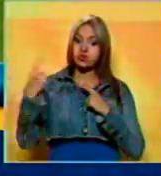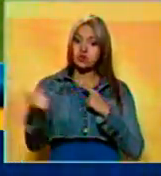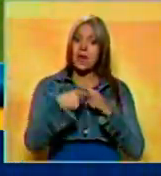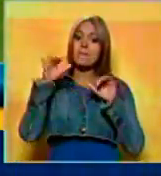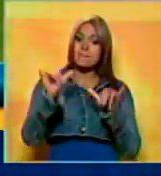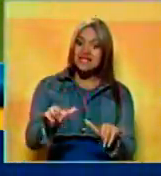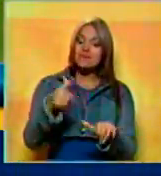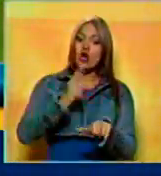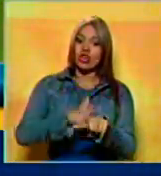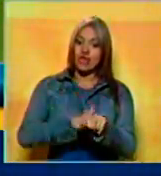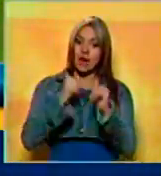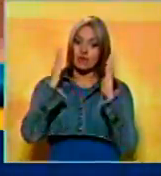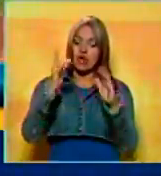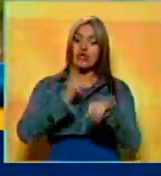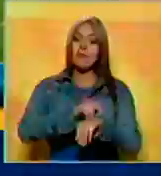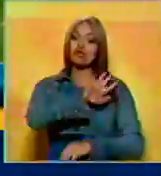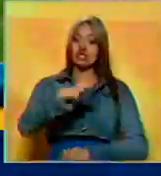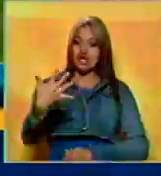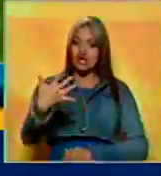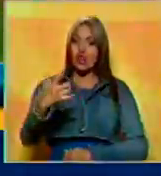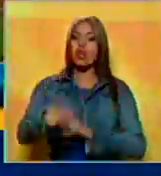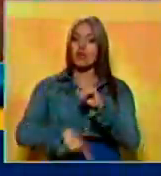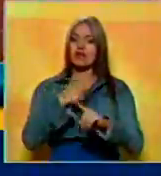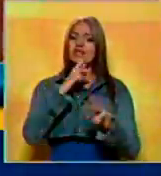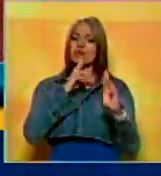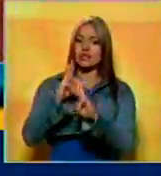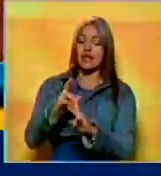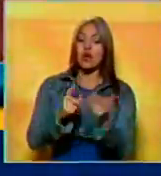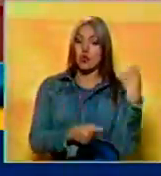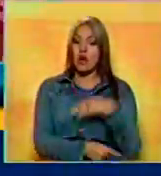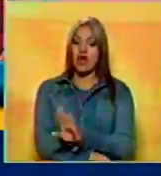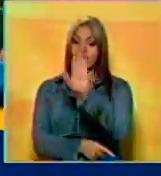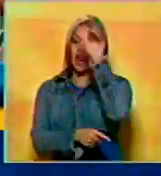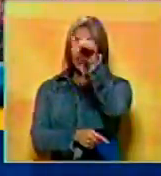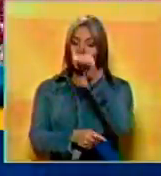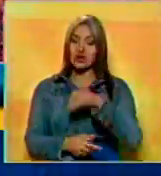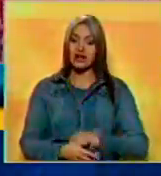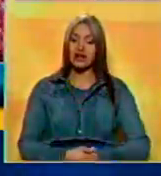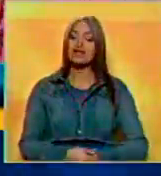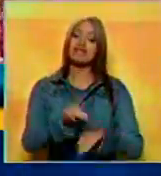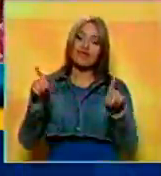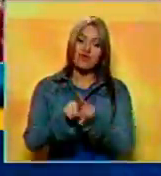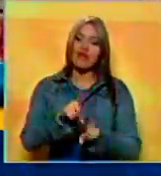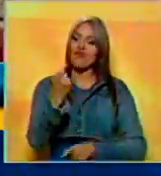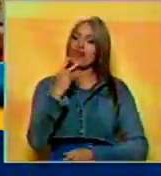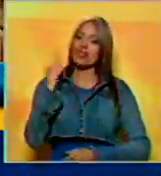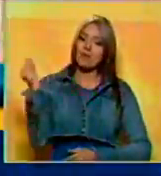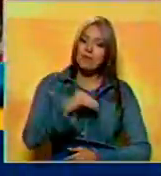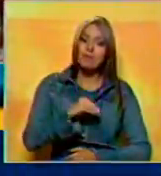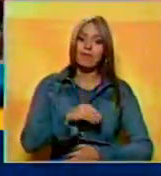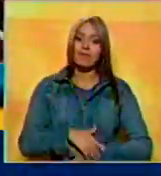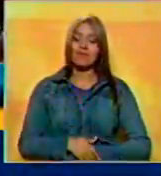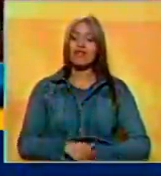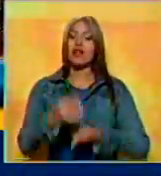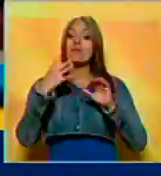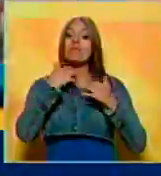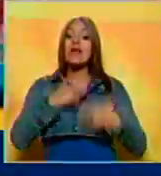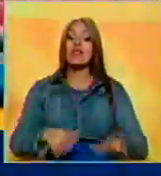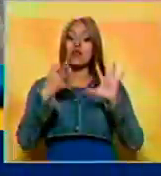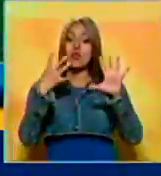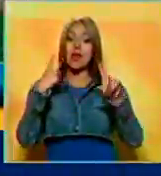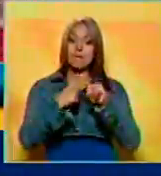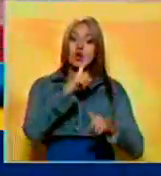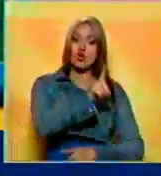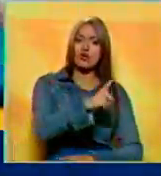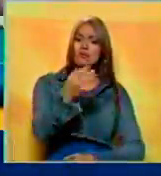mismo capítulo. En el quinto episodio llegó la reacción de los Piratas, un cuadrangular de Pedro Álvarez. Aún así no fue suficiente, perdieron nueve carreras por una.